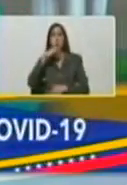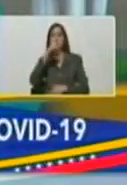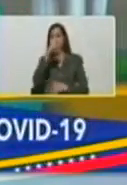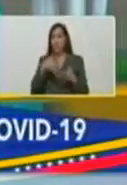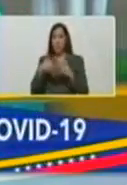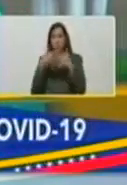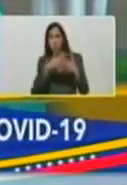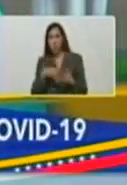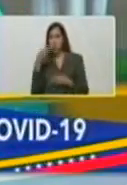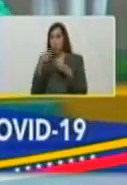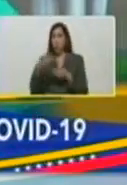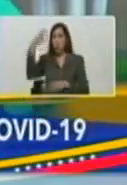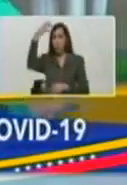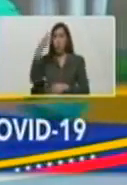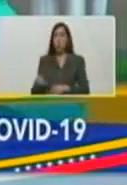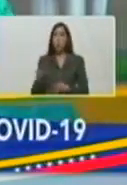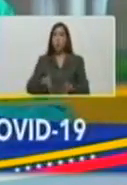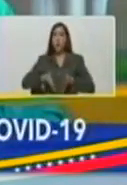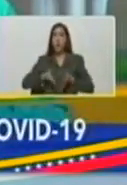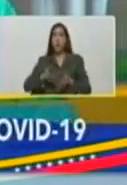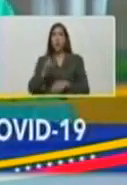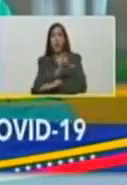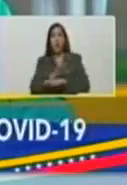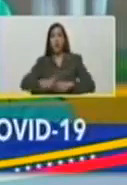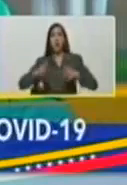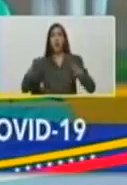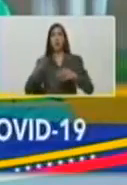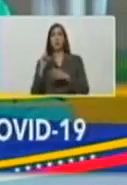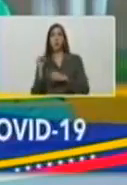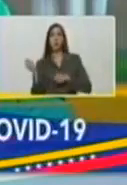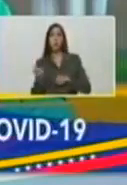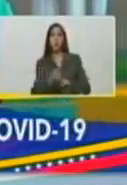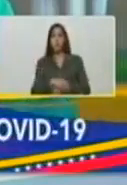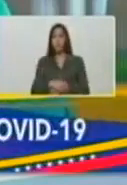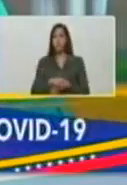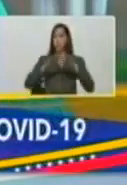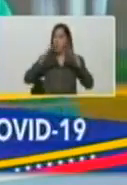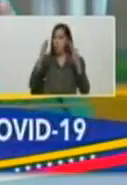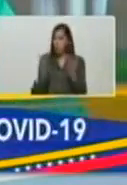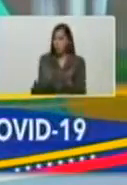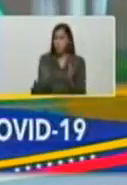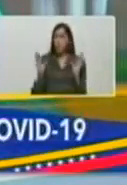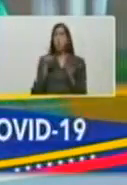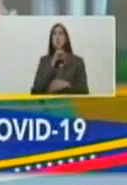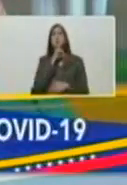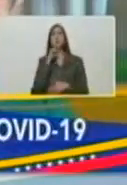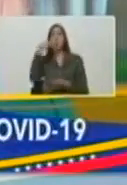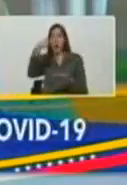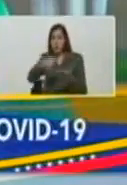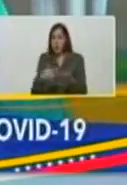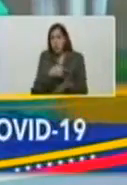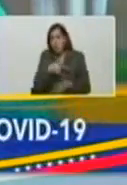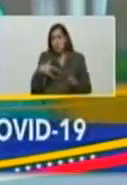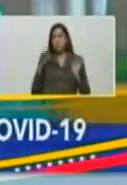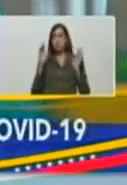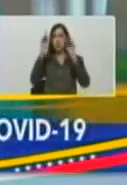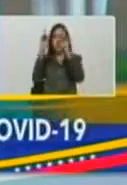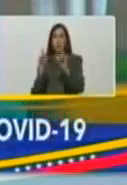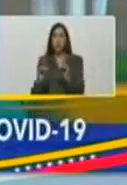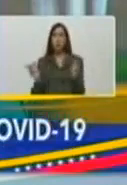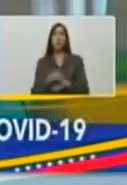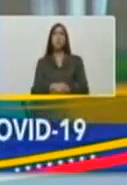de coronarse campeón de las grandes ligas. Ellos lo llaman Serie Mundial. Bueno, es su nombre, le ponen el nombre que quieran. Pero de verdad